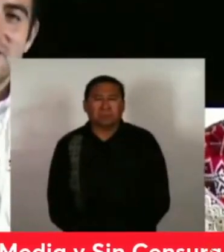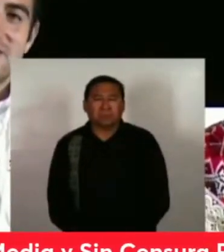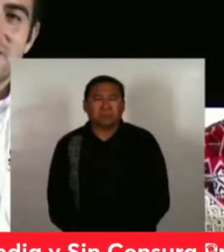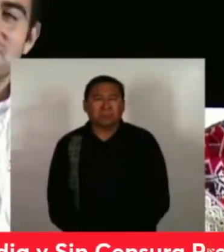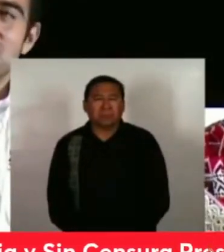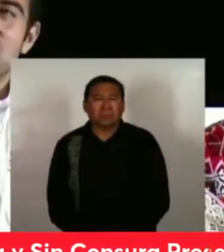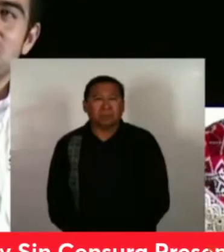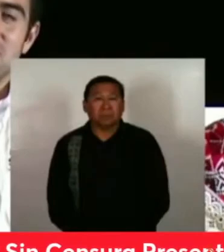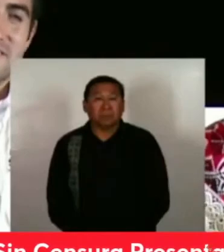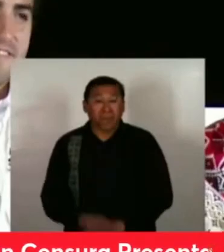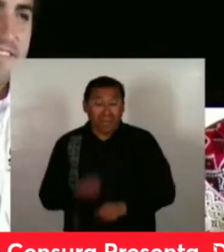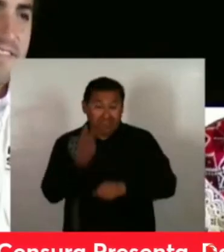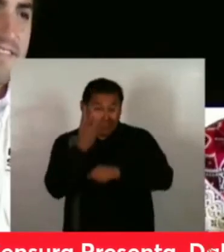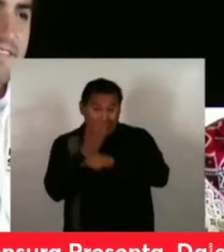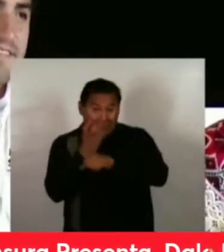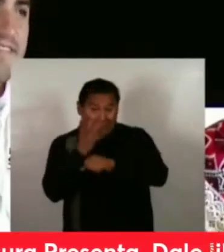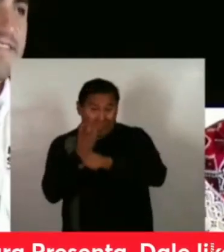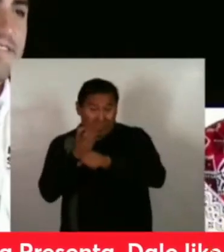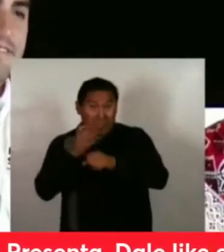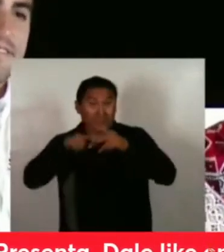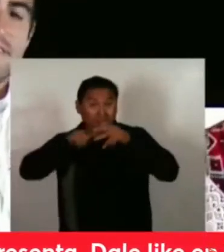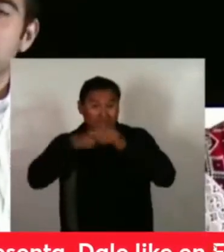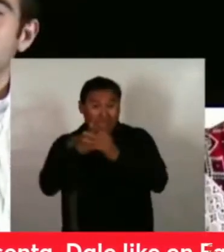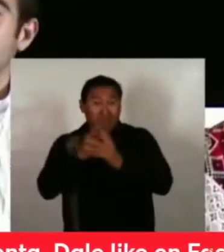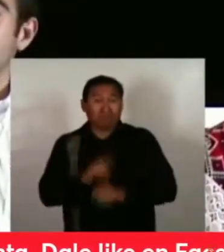El tercer principio es: